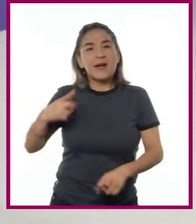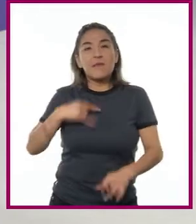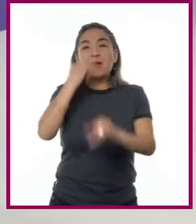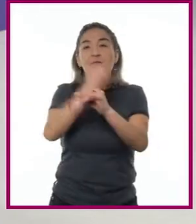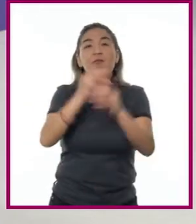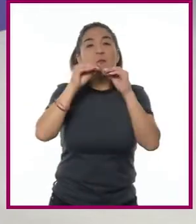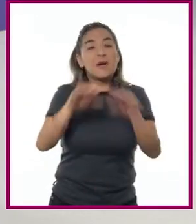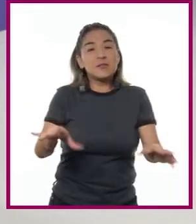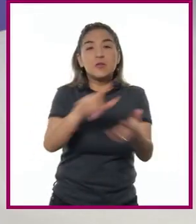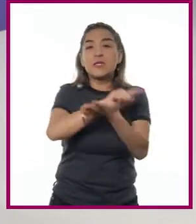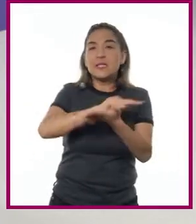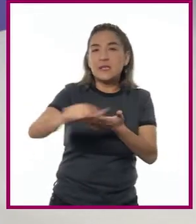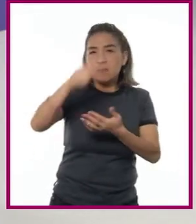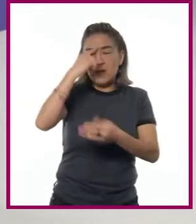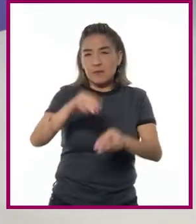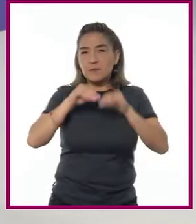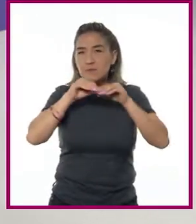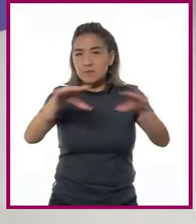la información pública.